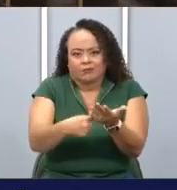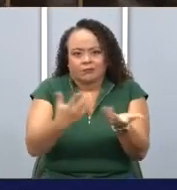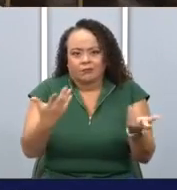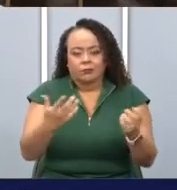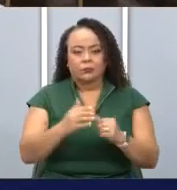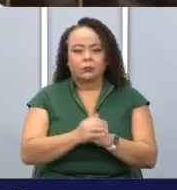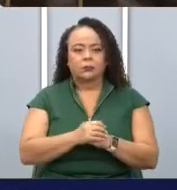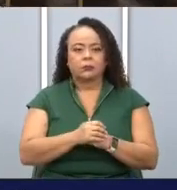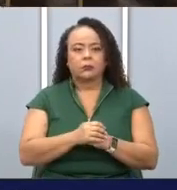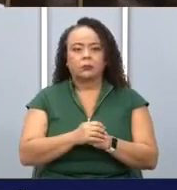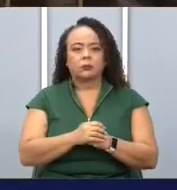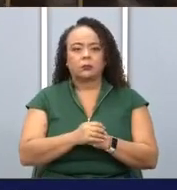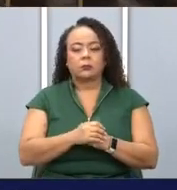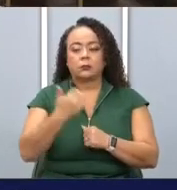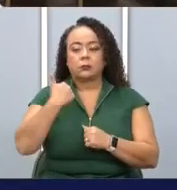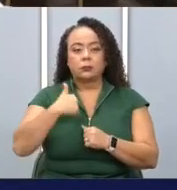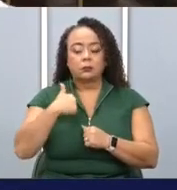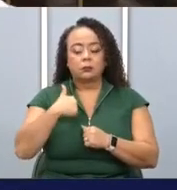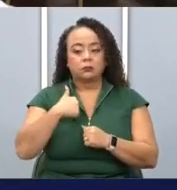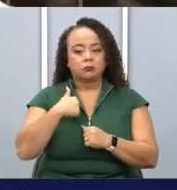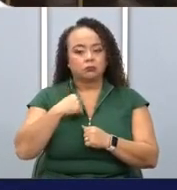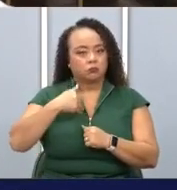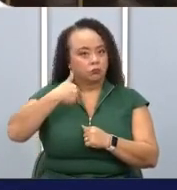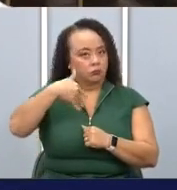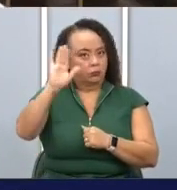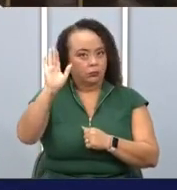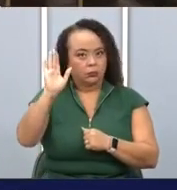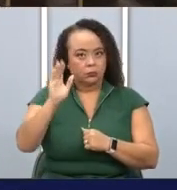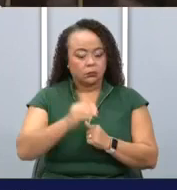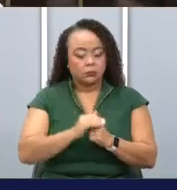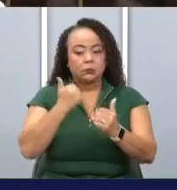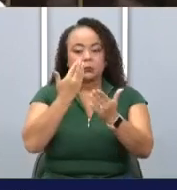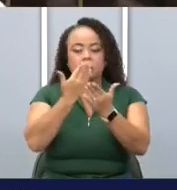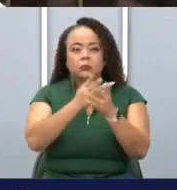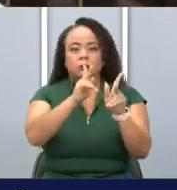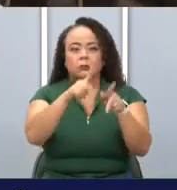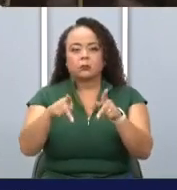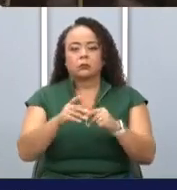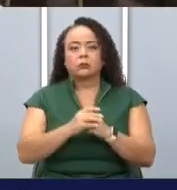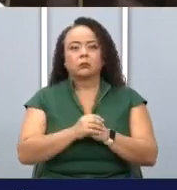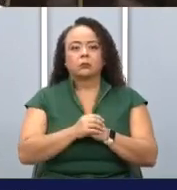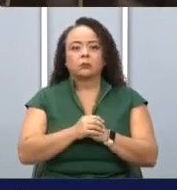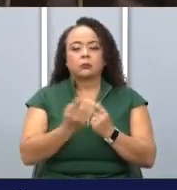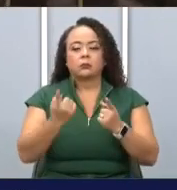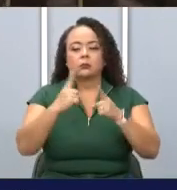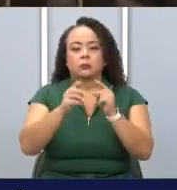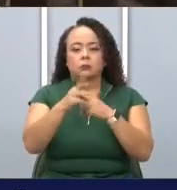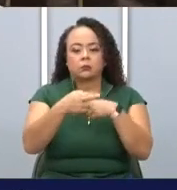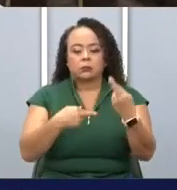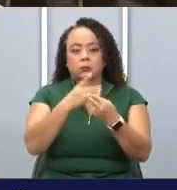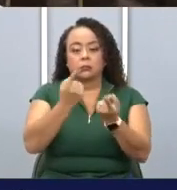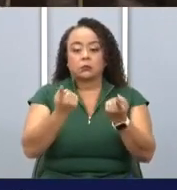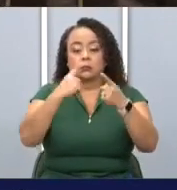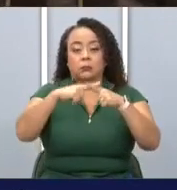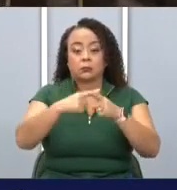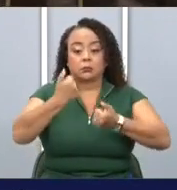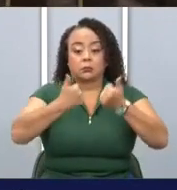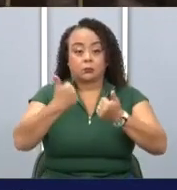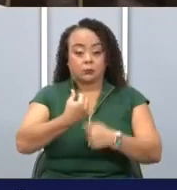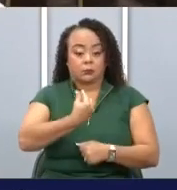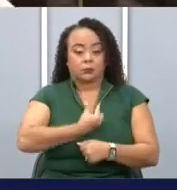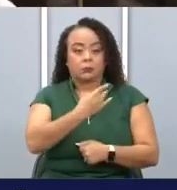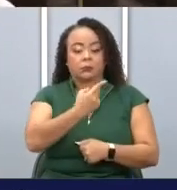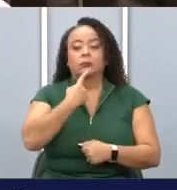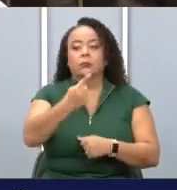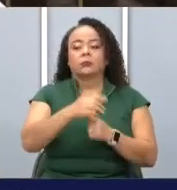debate. Al señor se lo llevan, llega el ciudadano, ex regidor y ex candidato a alcalde, y